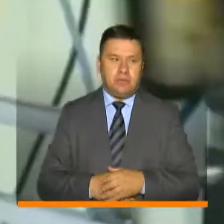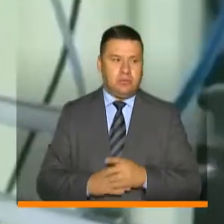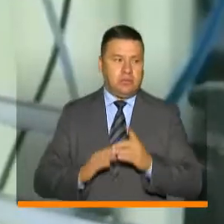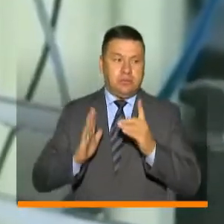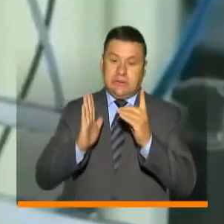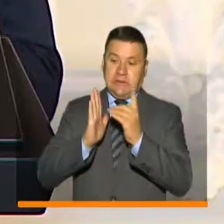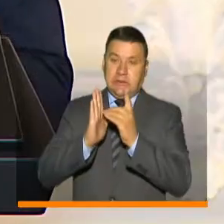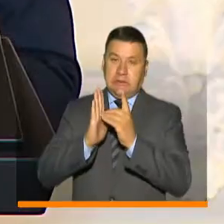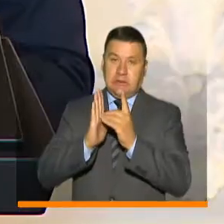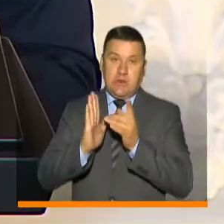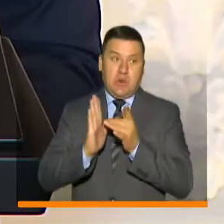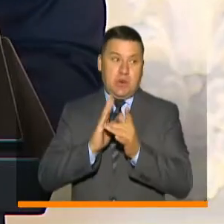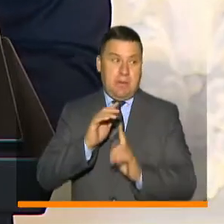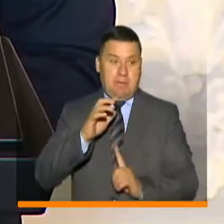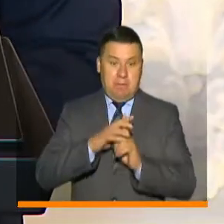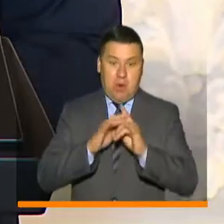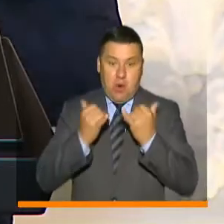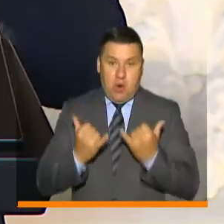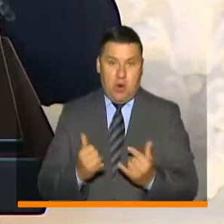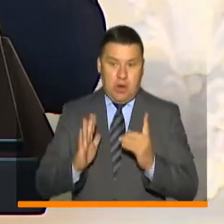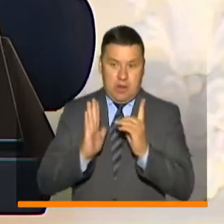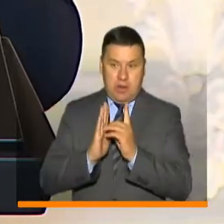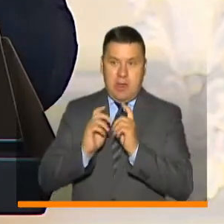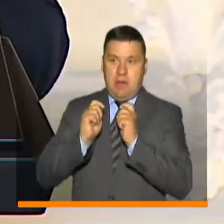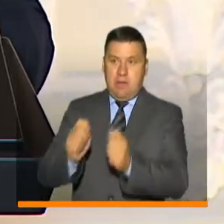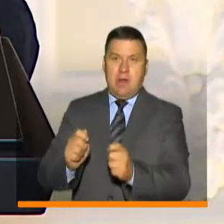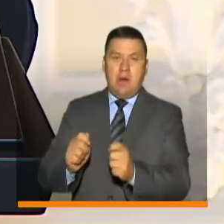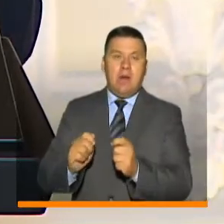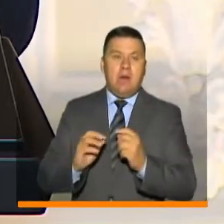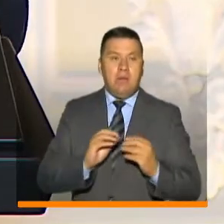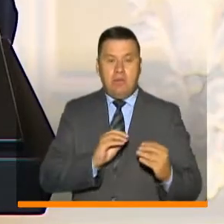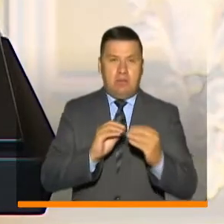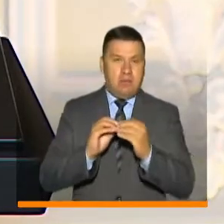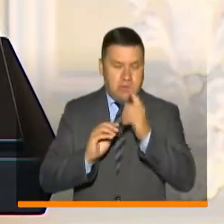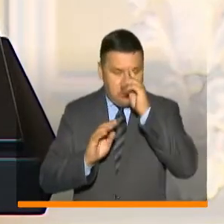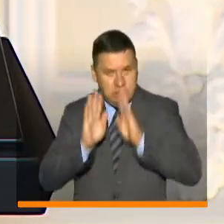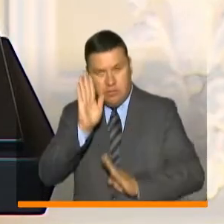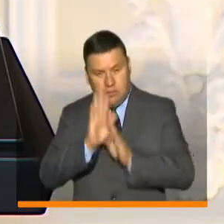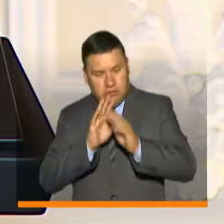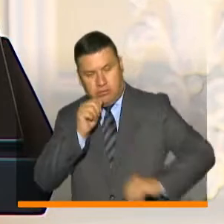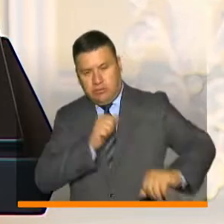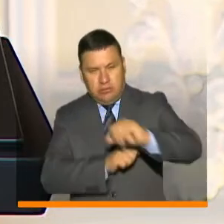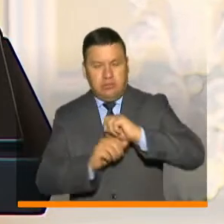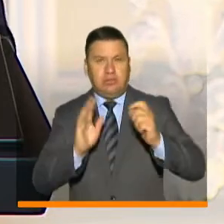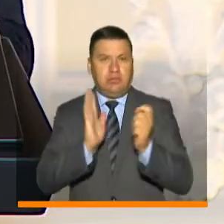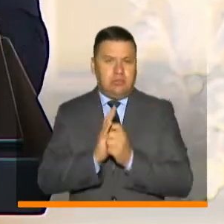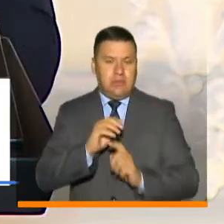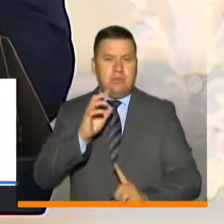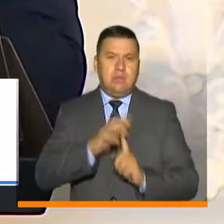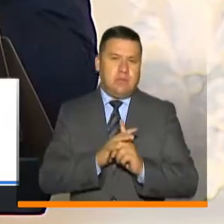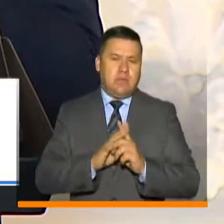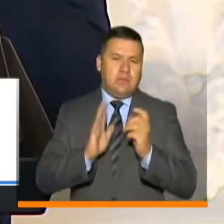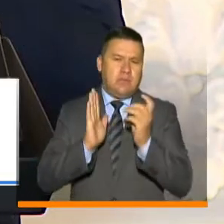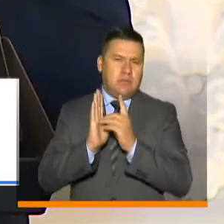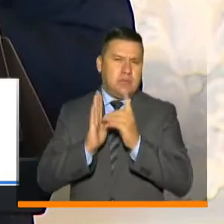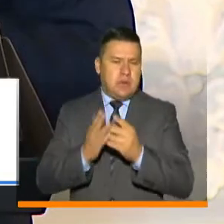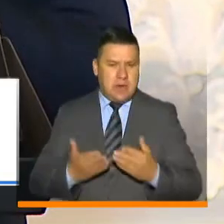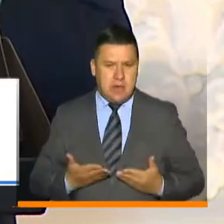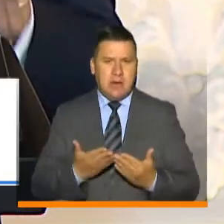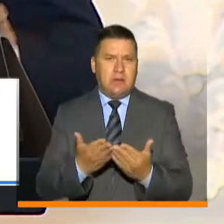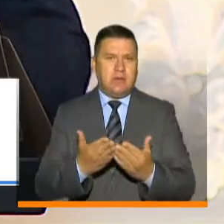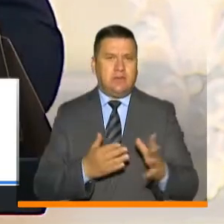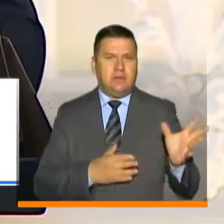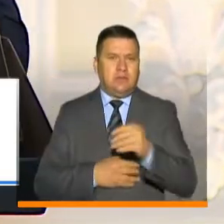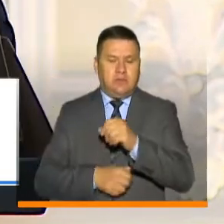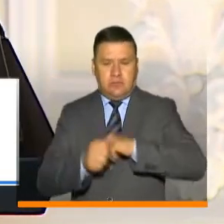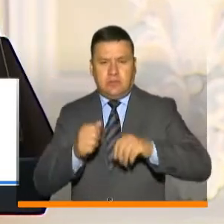decreto que surge hoy, surge en el marco de una concepción de emprendimiento y surge en el marco de brindarle a